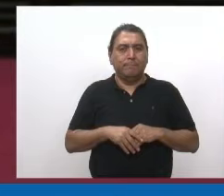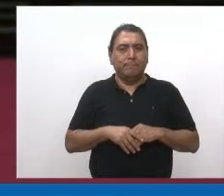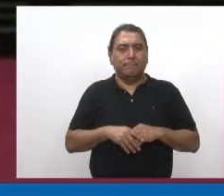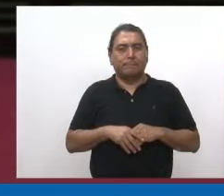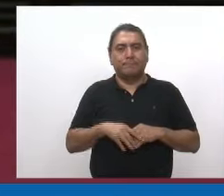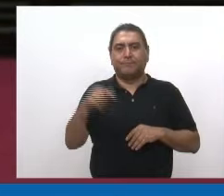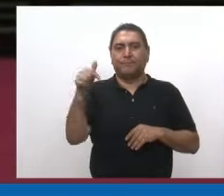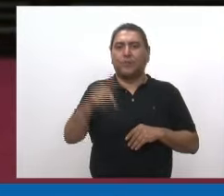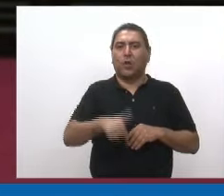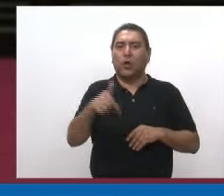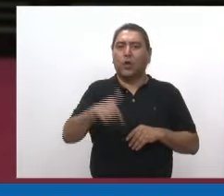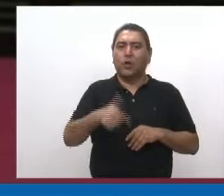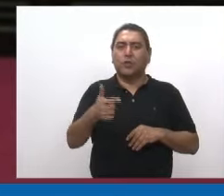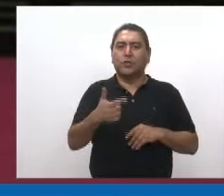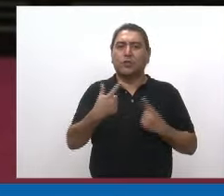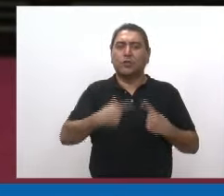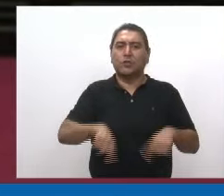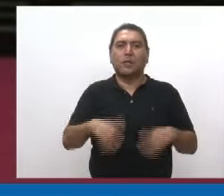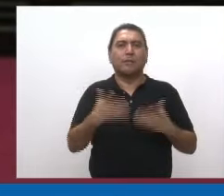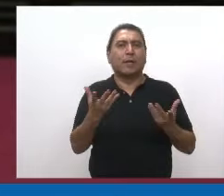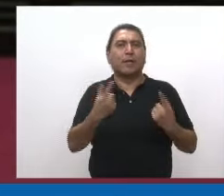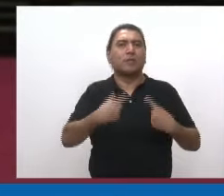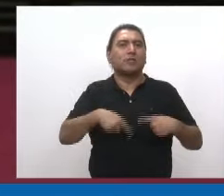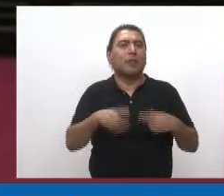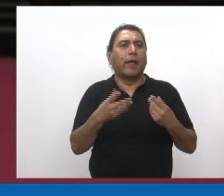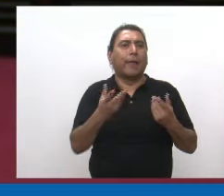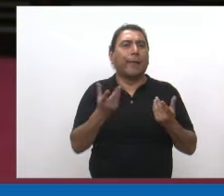Hoy no hay espacio para tibiezas.